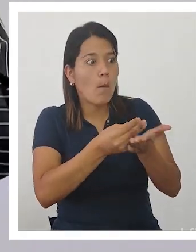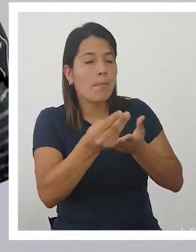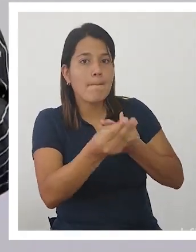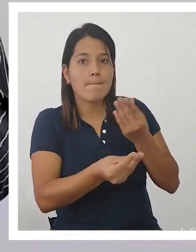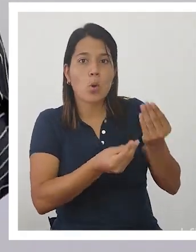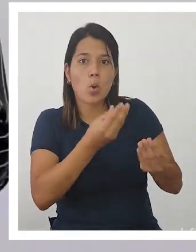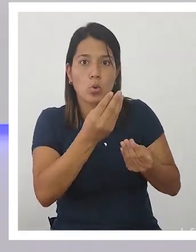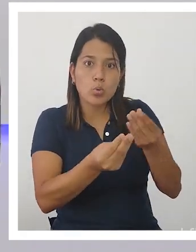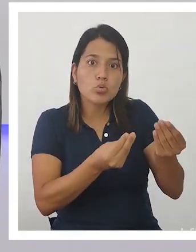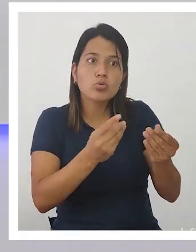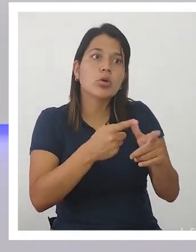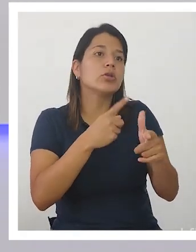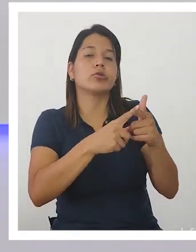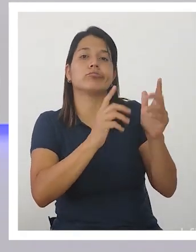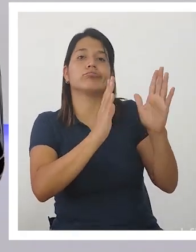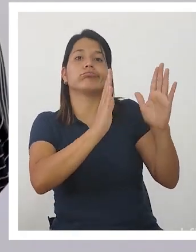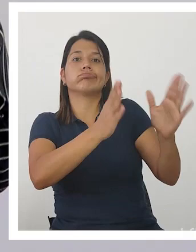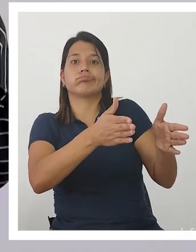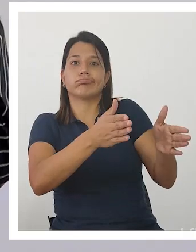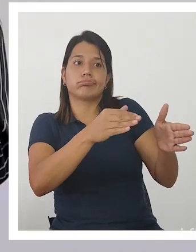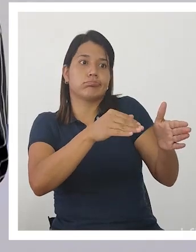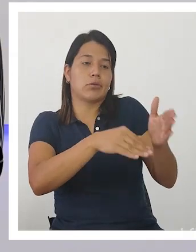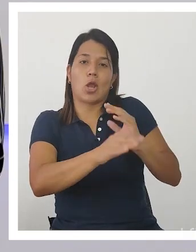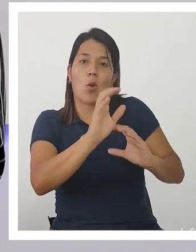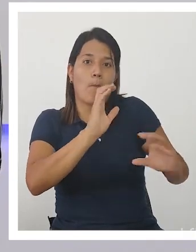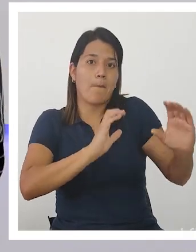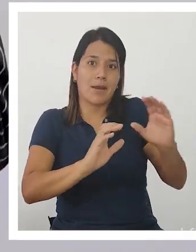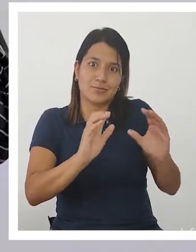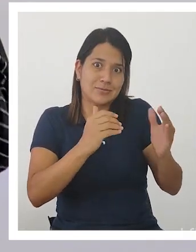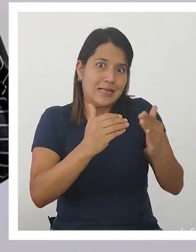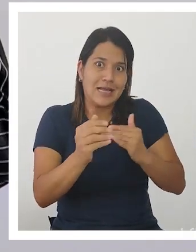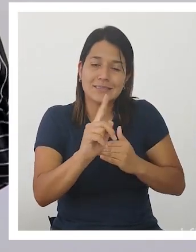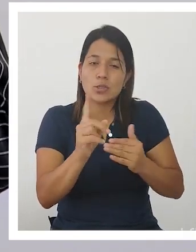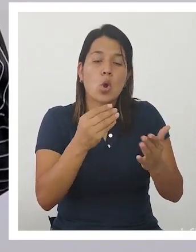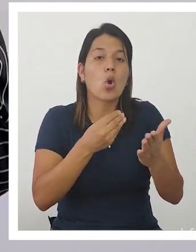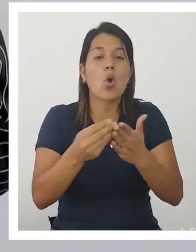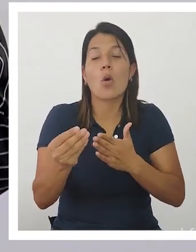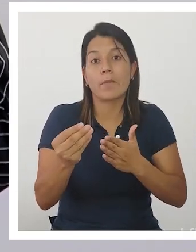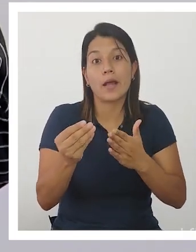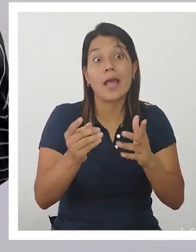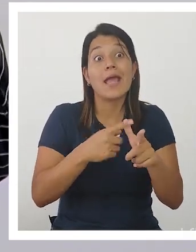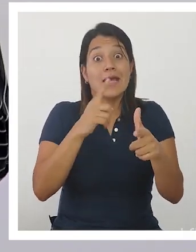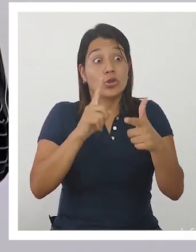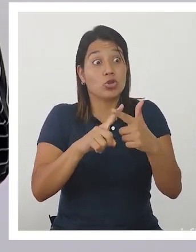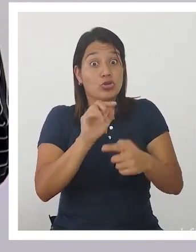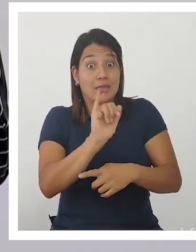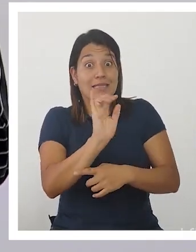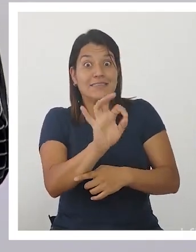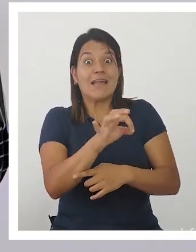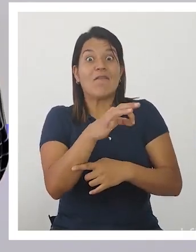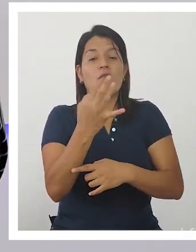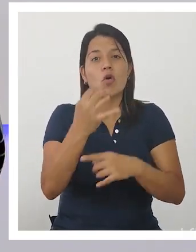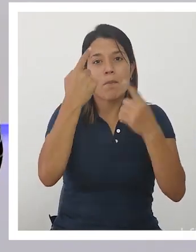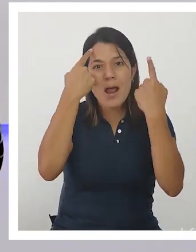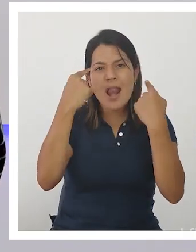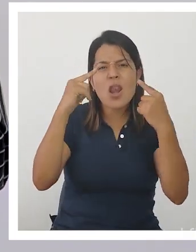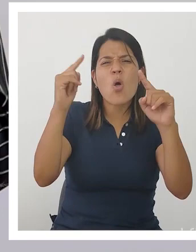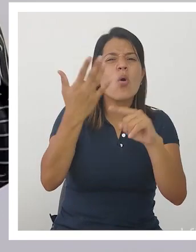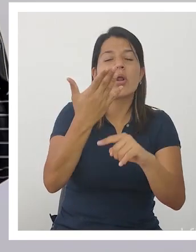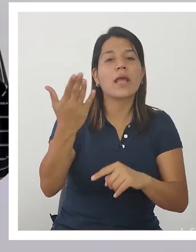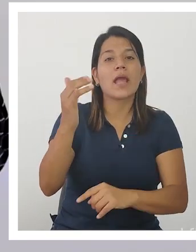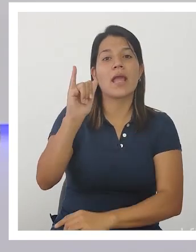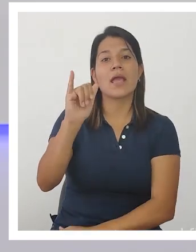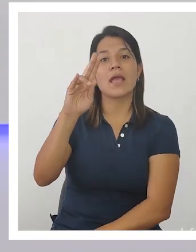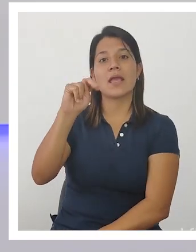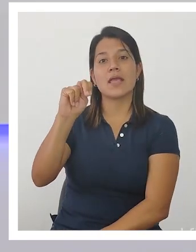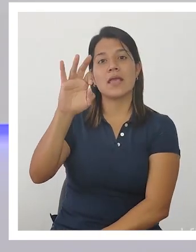en las góndolas de los supermercados y así, quitándole el poder adquisitivo a la persona, hago que la inflación empiece a bajar.